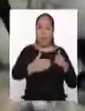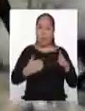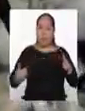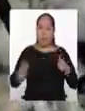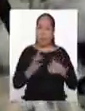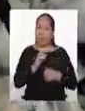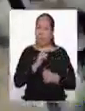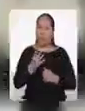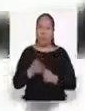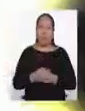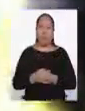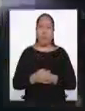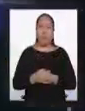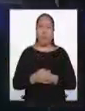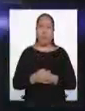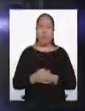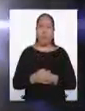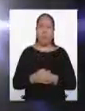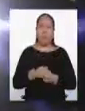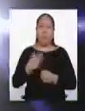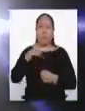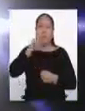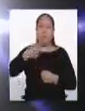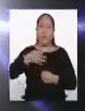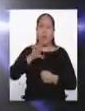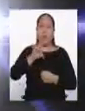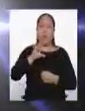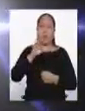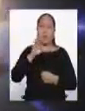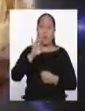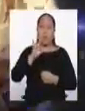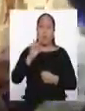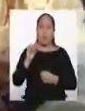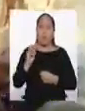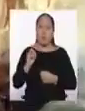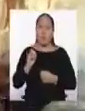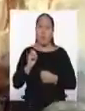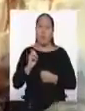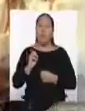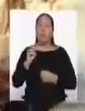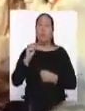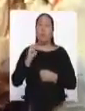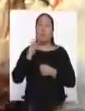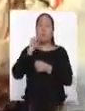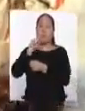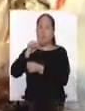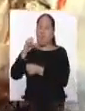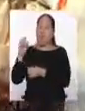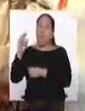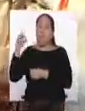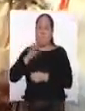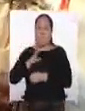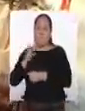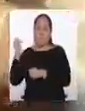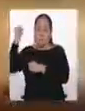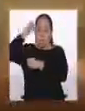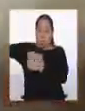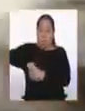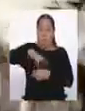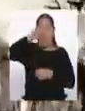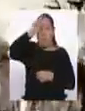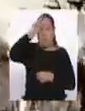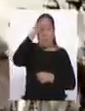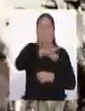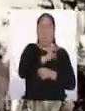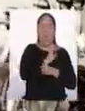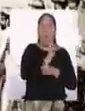definitiva. Luego de 1880, la derrota peruana en la guerra con Chile fue aprovechada por el Ecuador